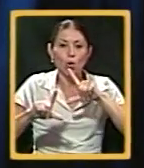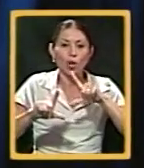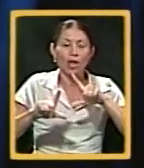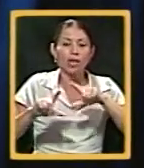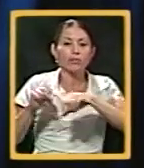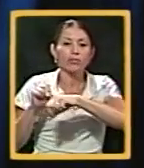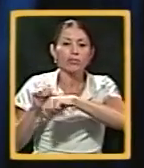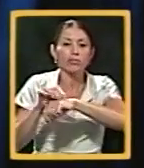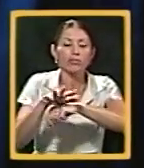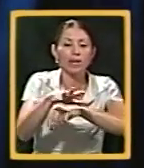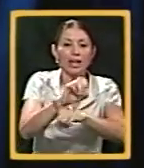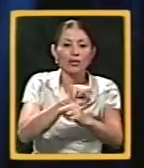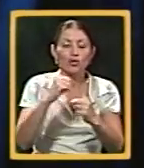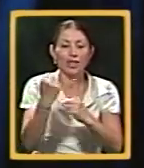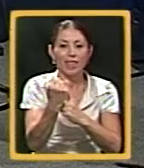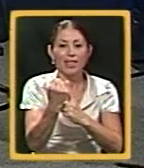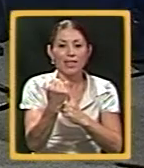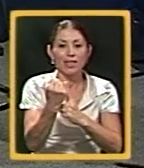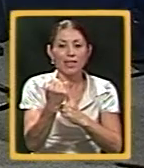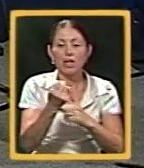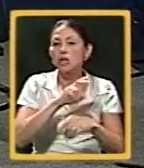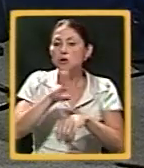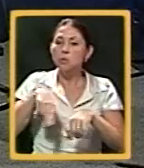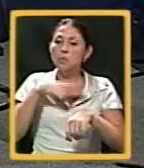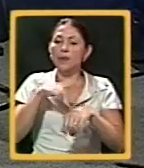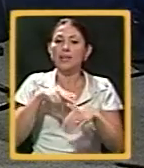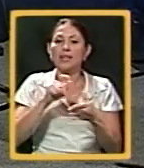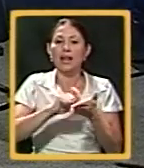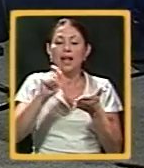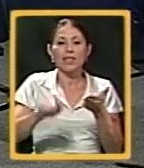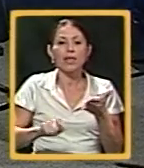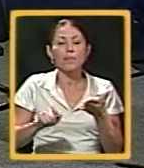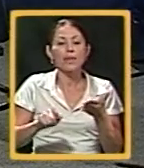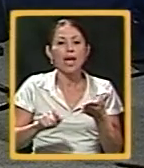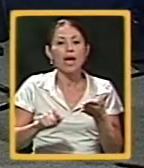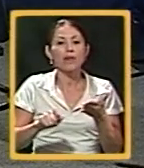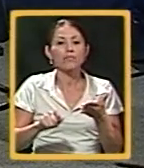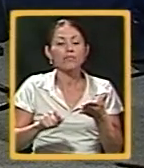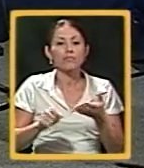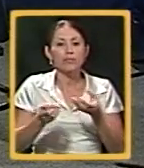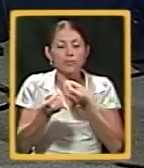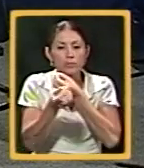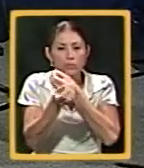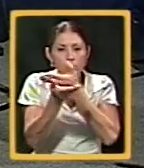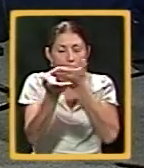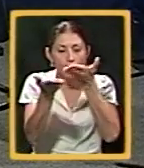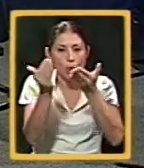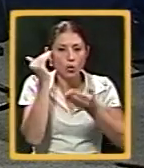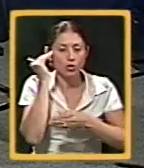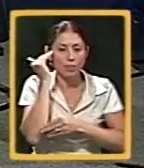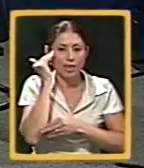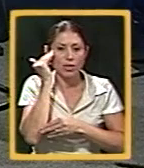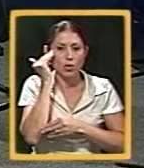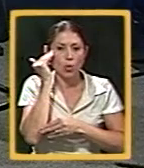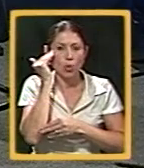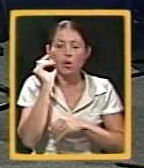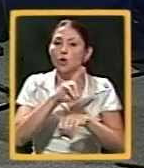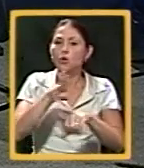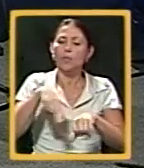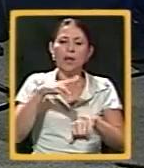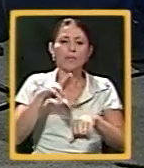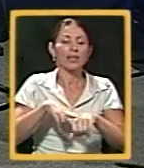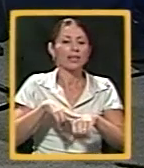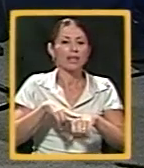la sociedad, ¿verdad? Es decir, usualmente la academia genera conocimiento, usualmente no se